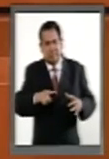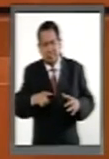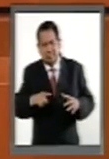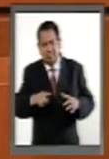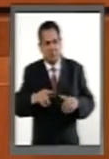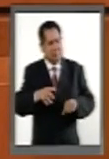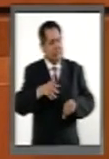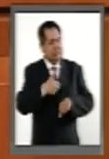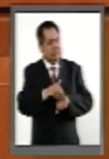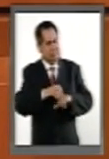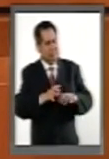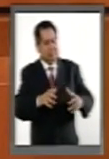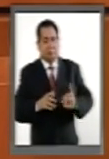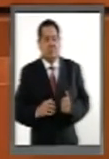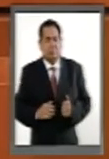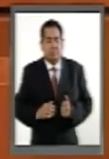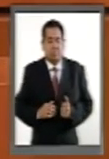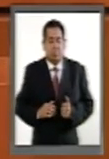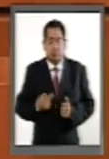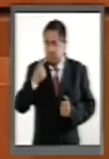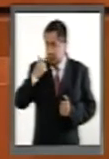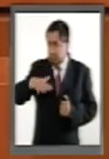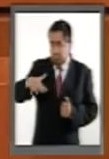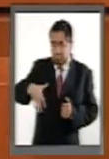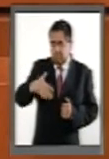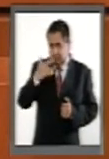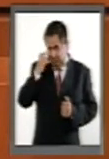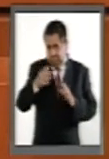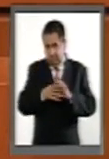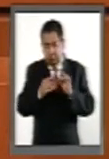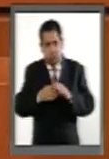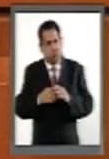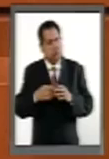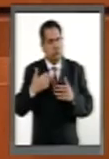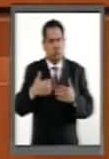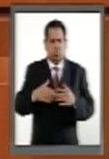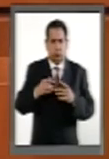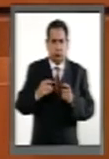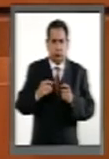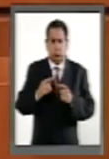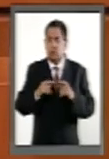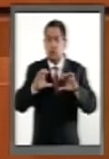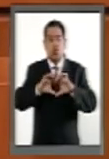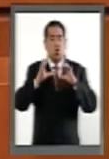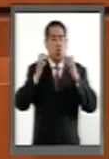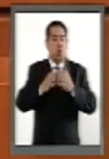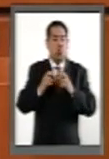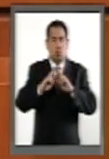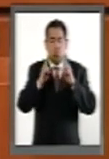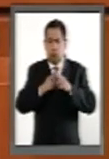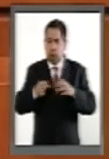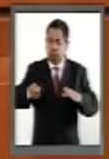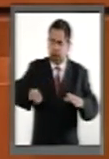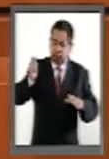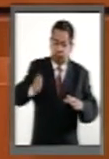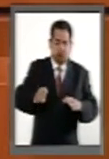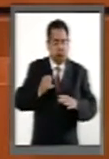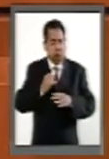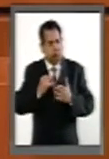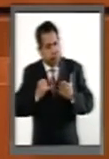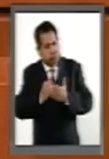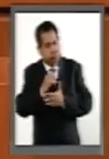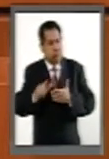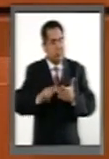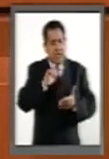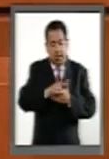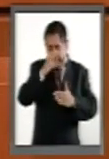boomerang. Así como ha acontecido el gran privilegio de que el Congreso de la Unión legisle, promulgue una ley general para